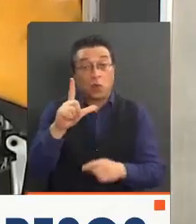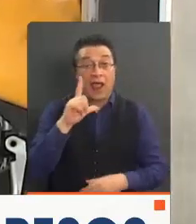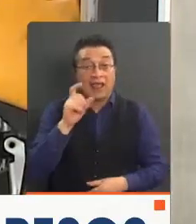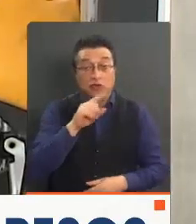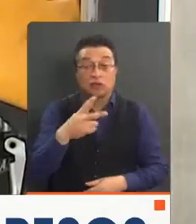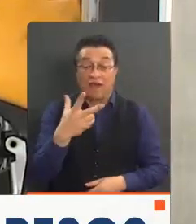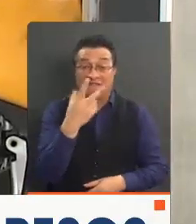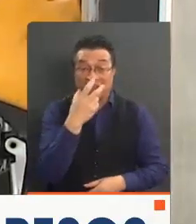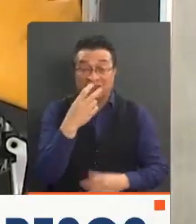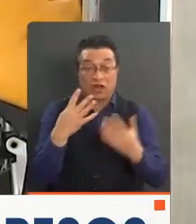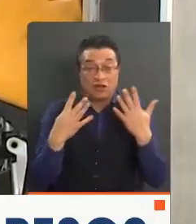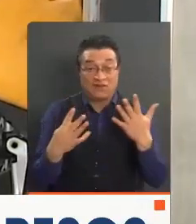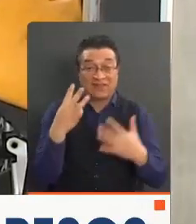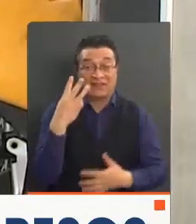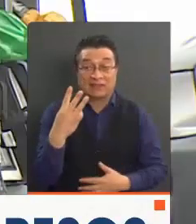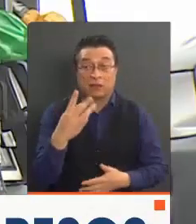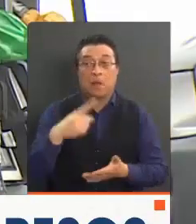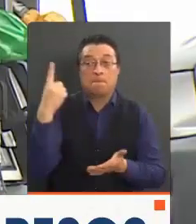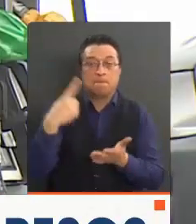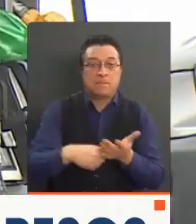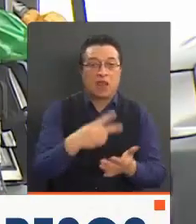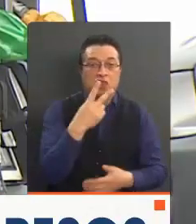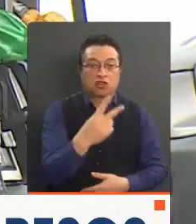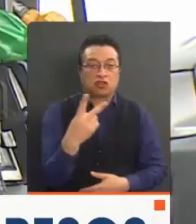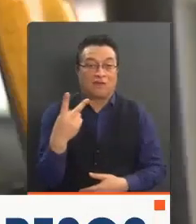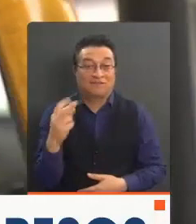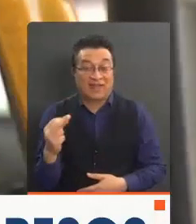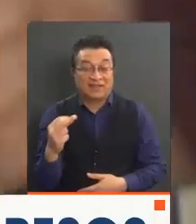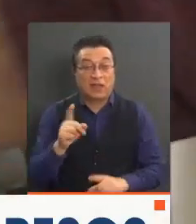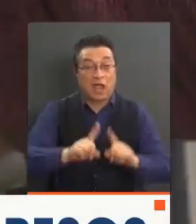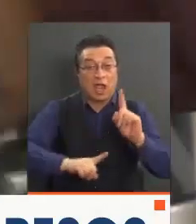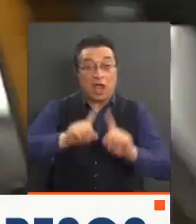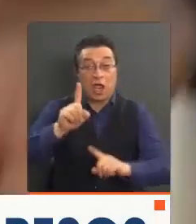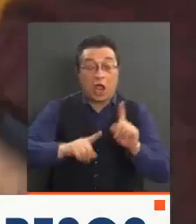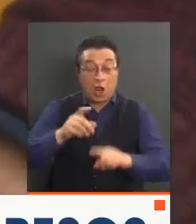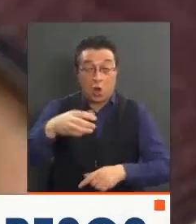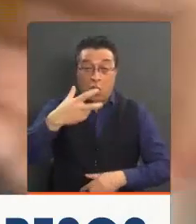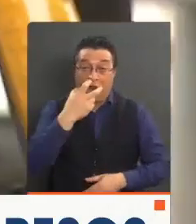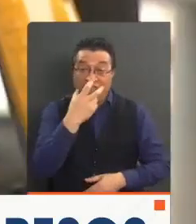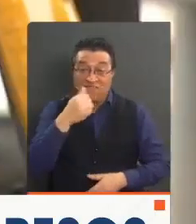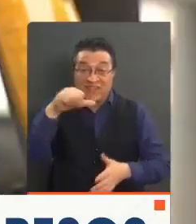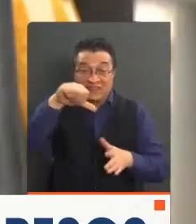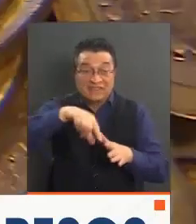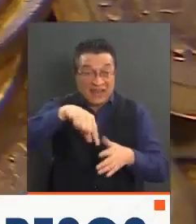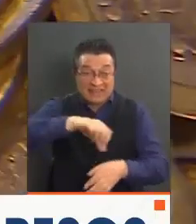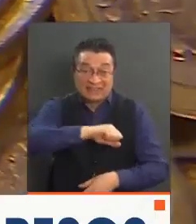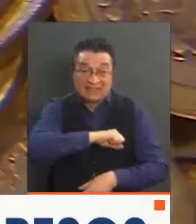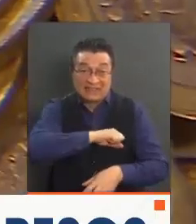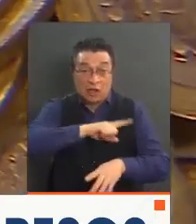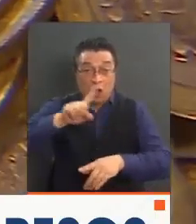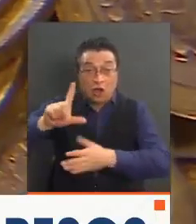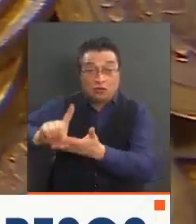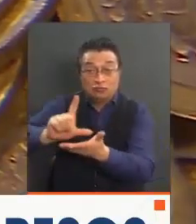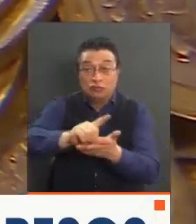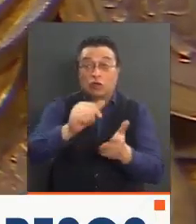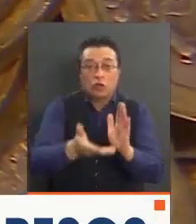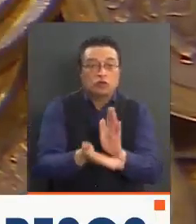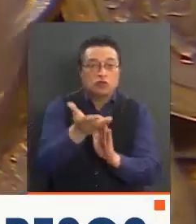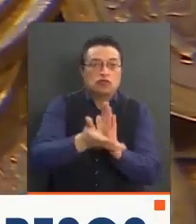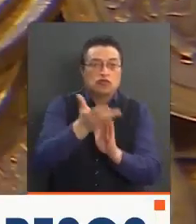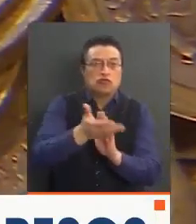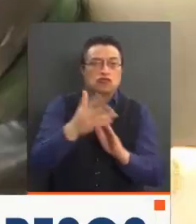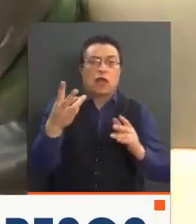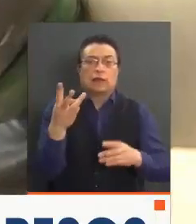93 octanos llega a 1.220 pesos en algunos servicentros de la región metropolitana y le sumamos alzas semanales de 13